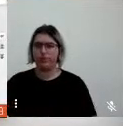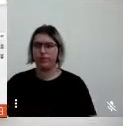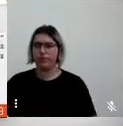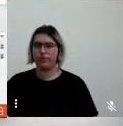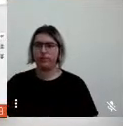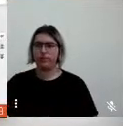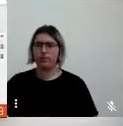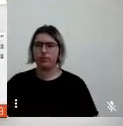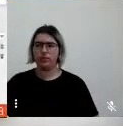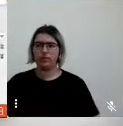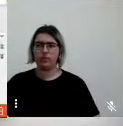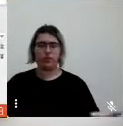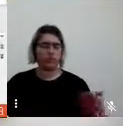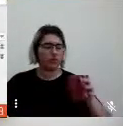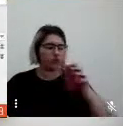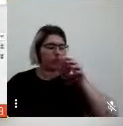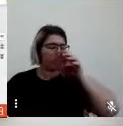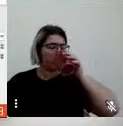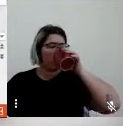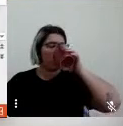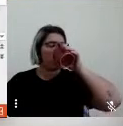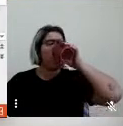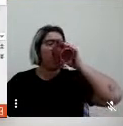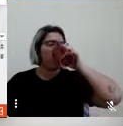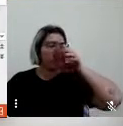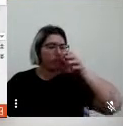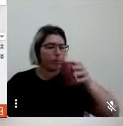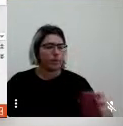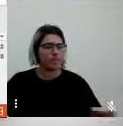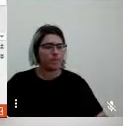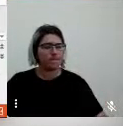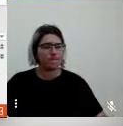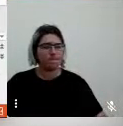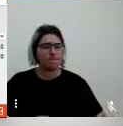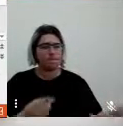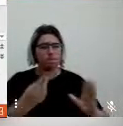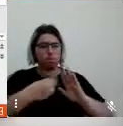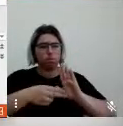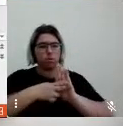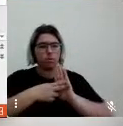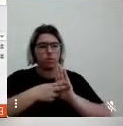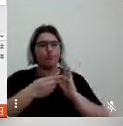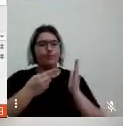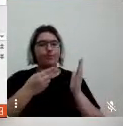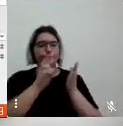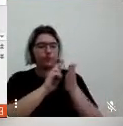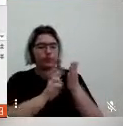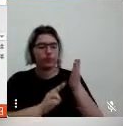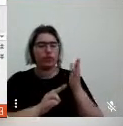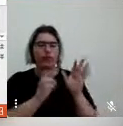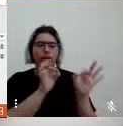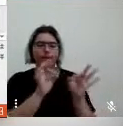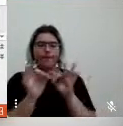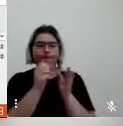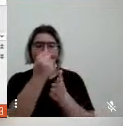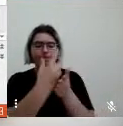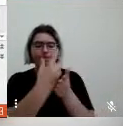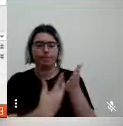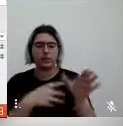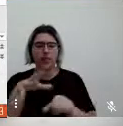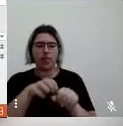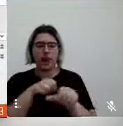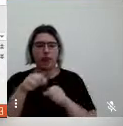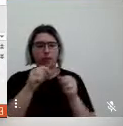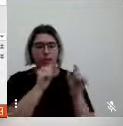luego otra serie de consejos, pues eso, leer las etiquetas, organizar la lista de la compra. Yo mi consejo es también que vayáis siempre con la lista de la